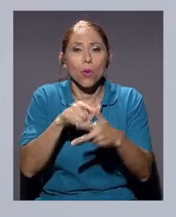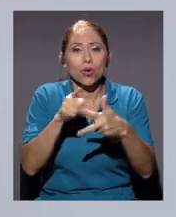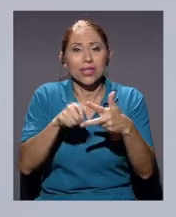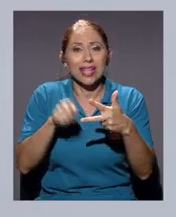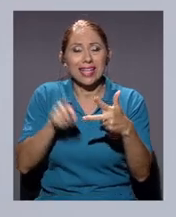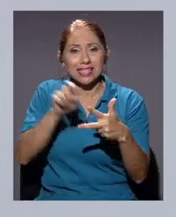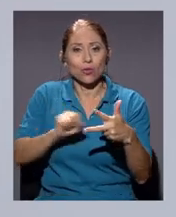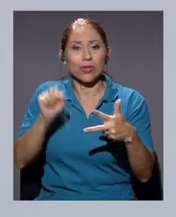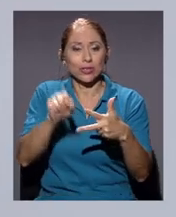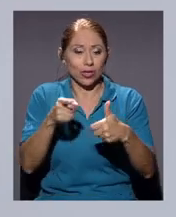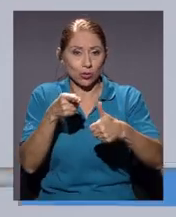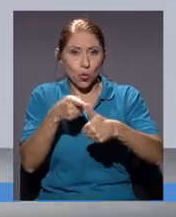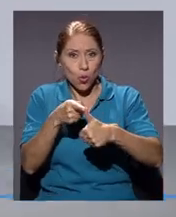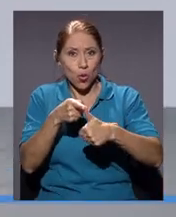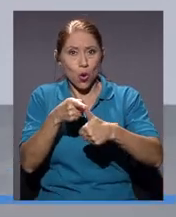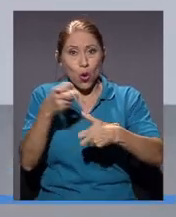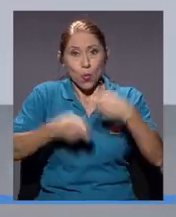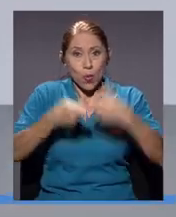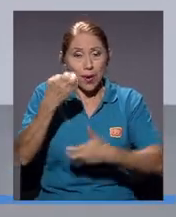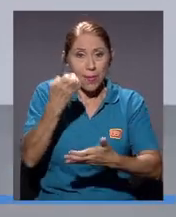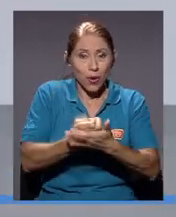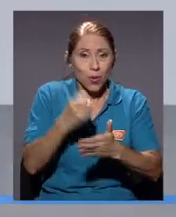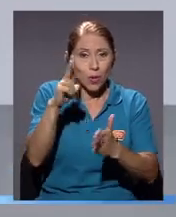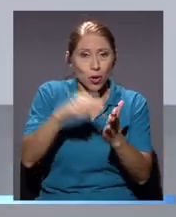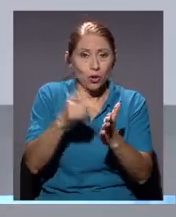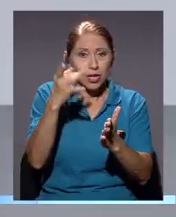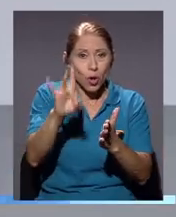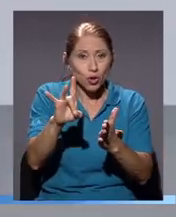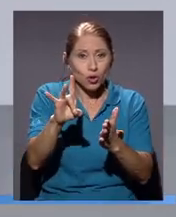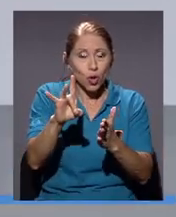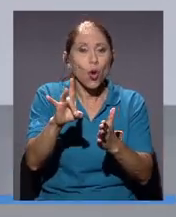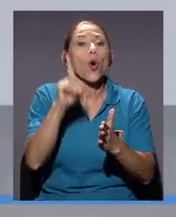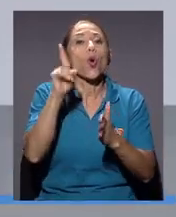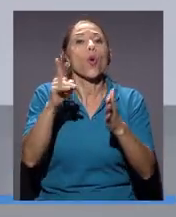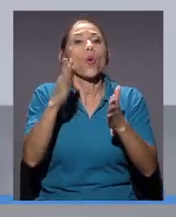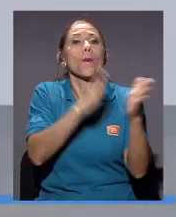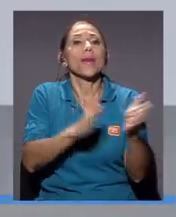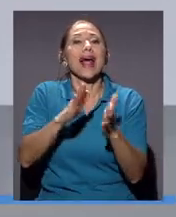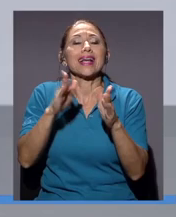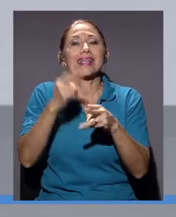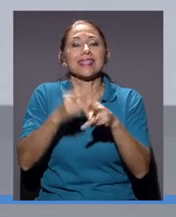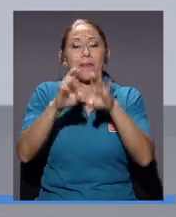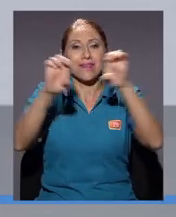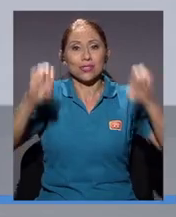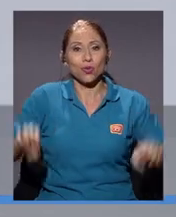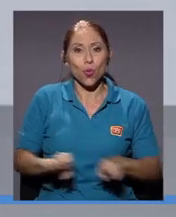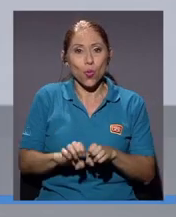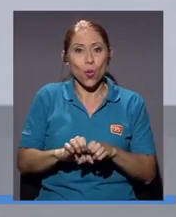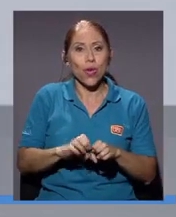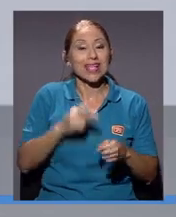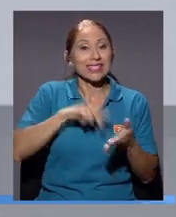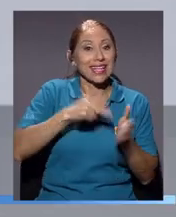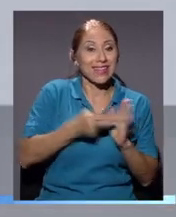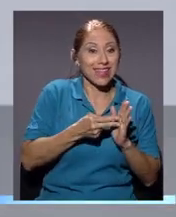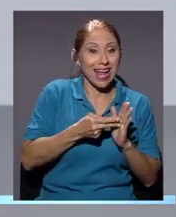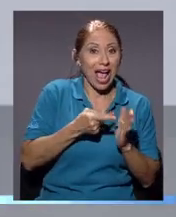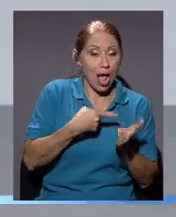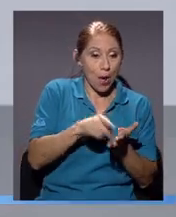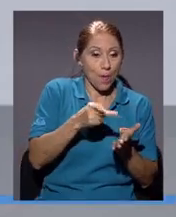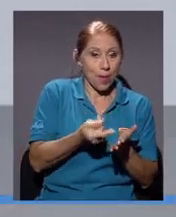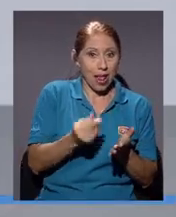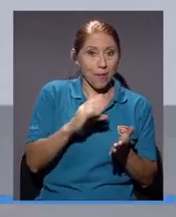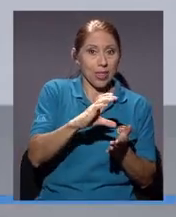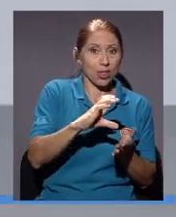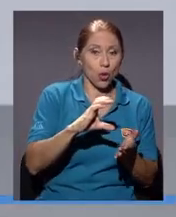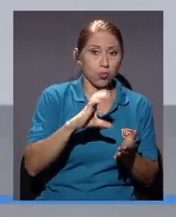habitantes mencionados uno en la crisis del 2008 el plan escudo conllevaba al incremento en la planilla pública y aumento en los salarios lo cual fue